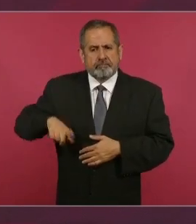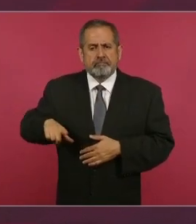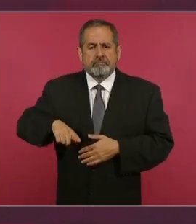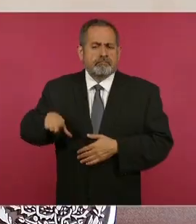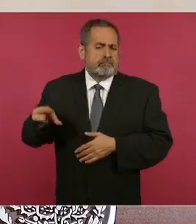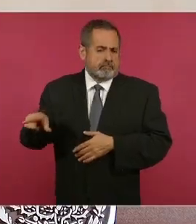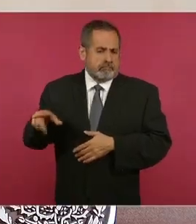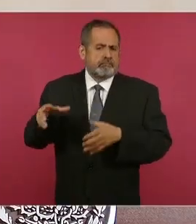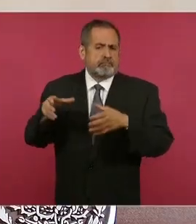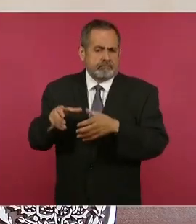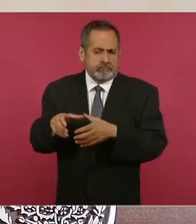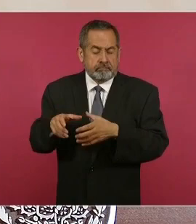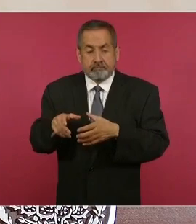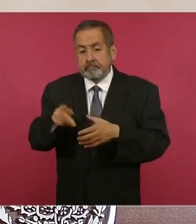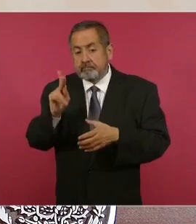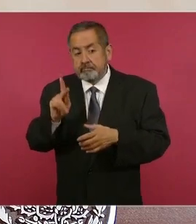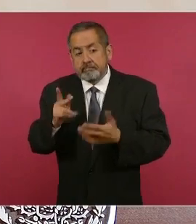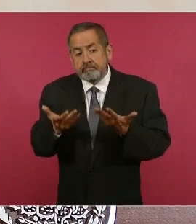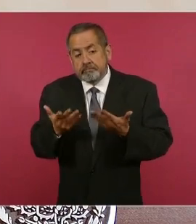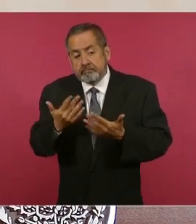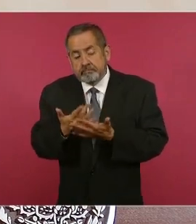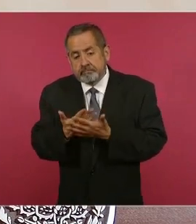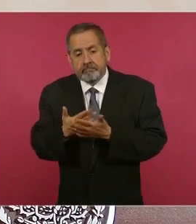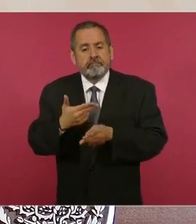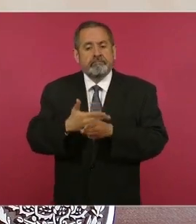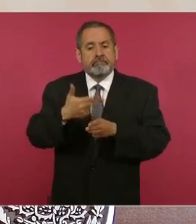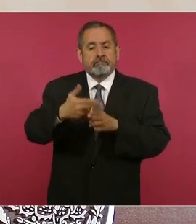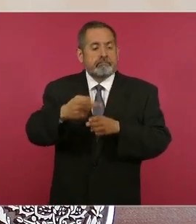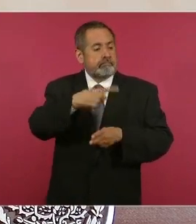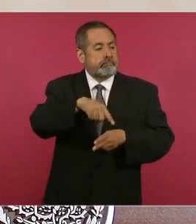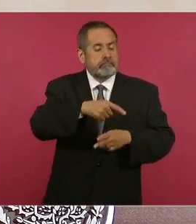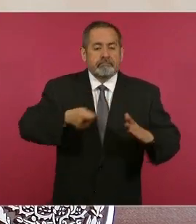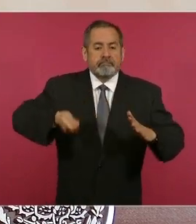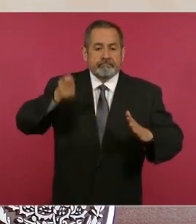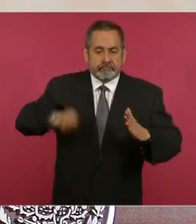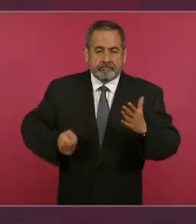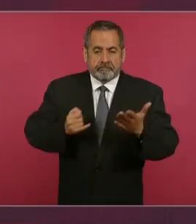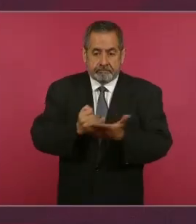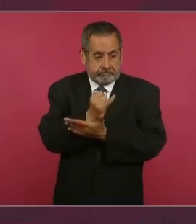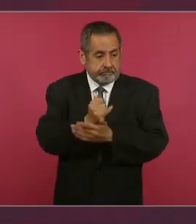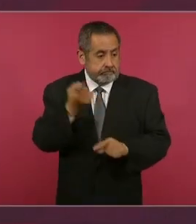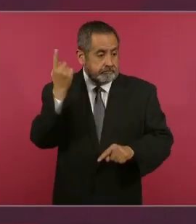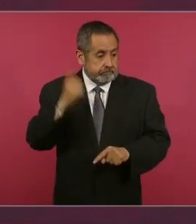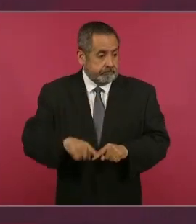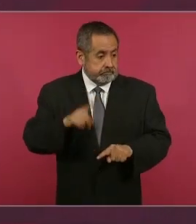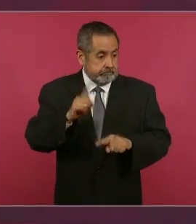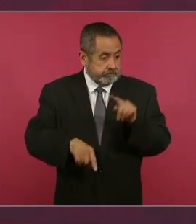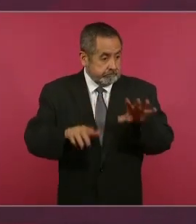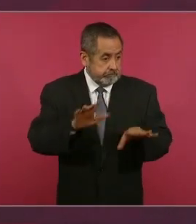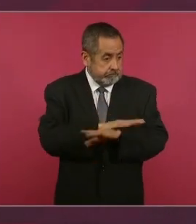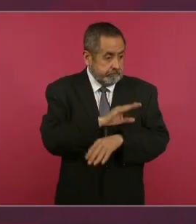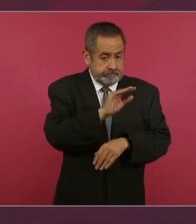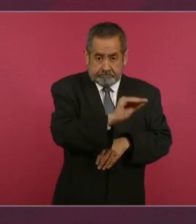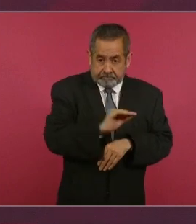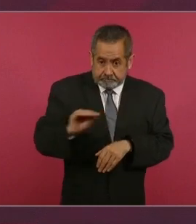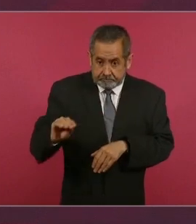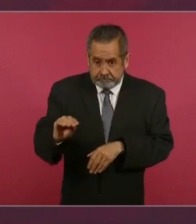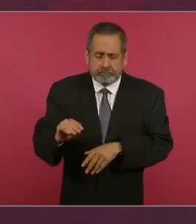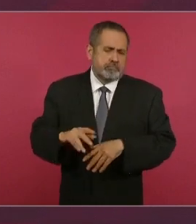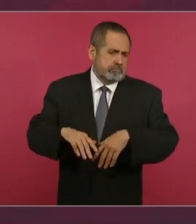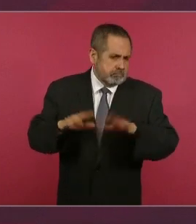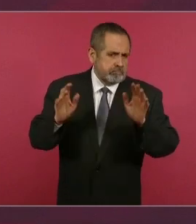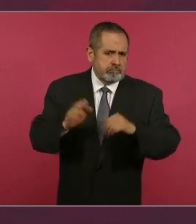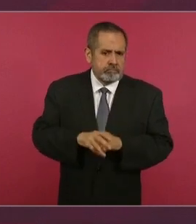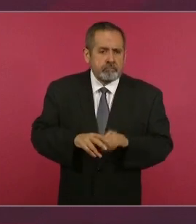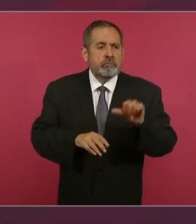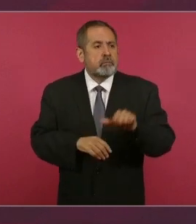pero cuando se resuelva, ¿no? Que ya no haya